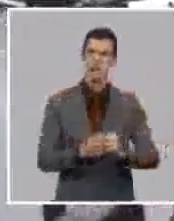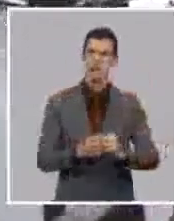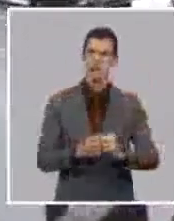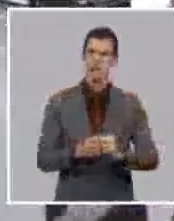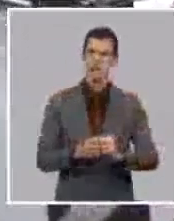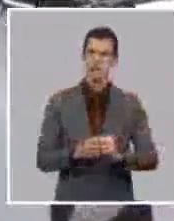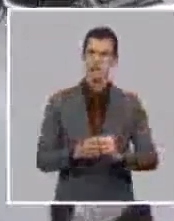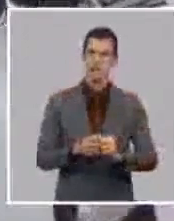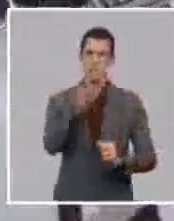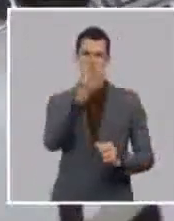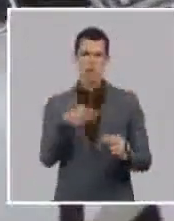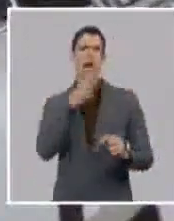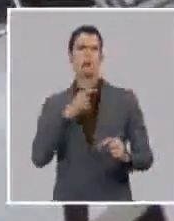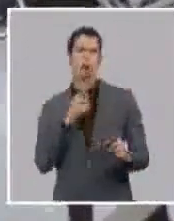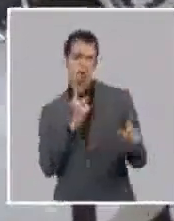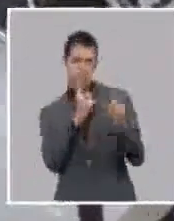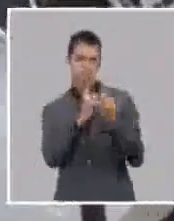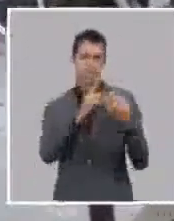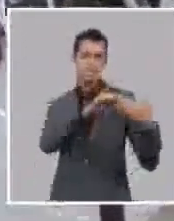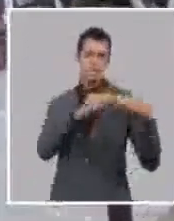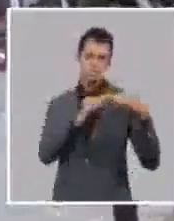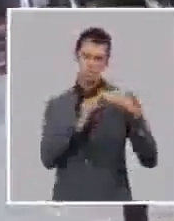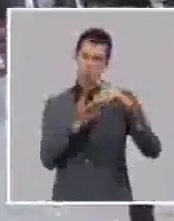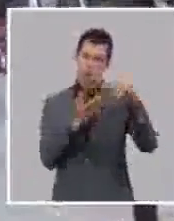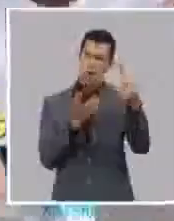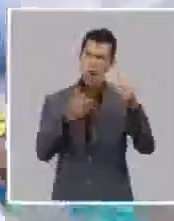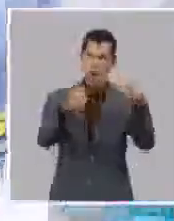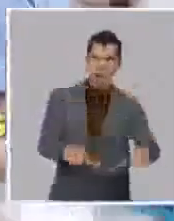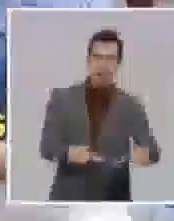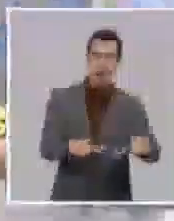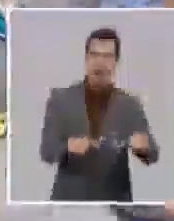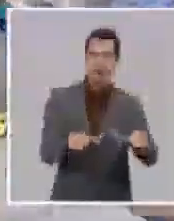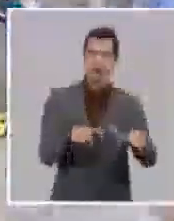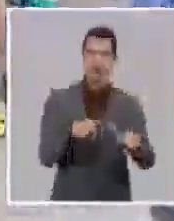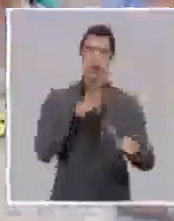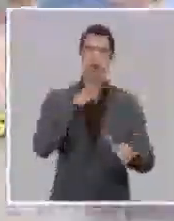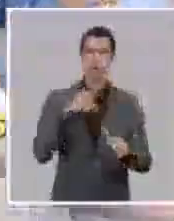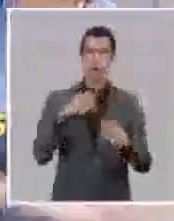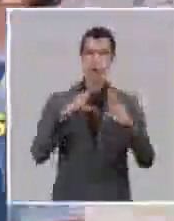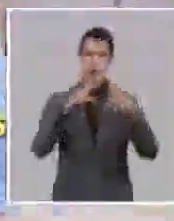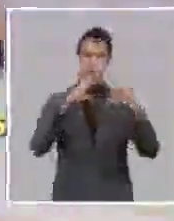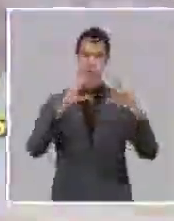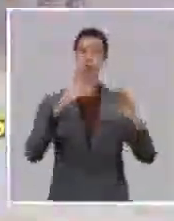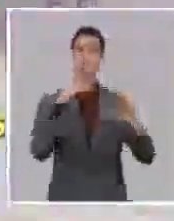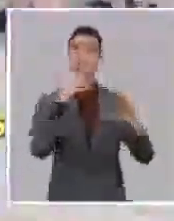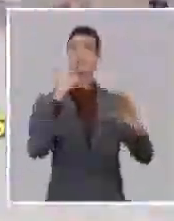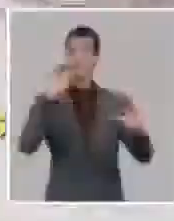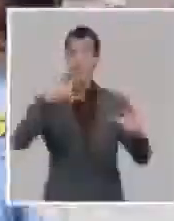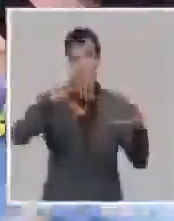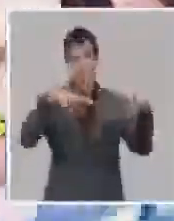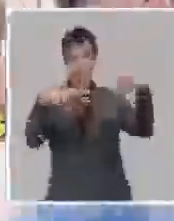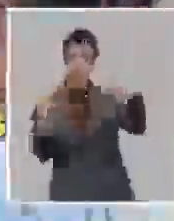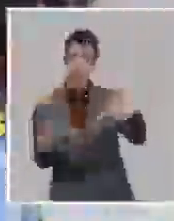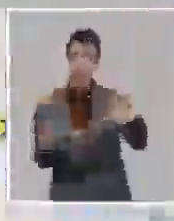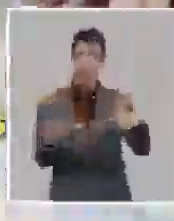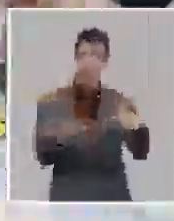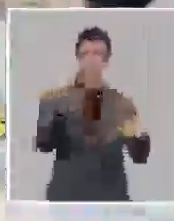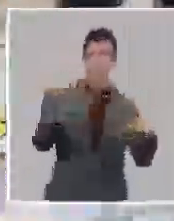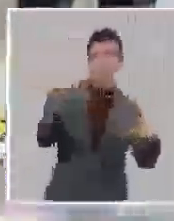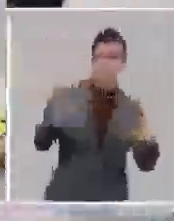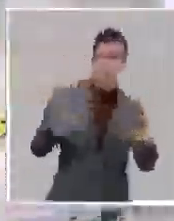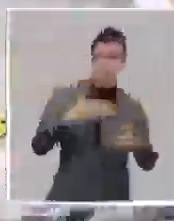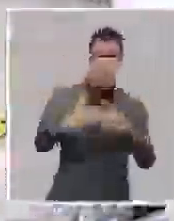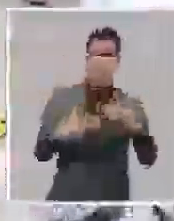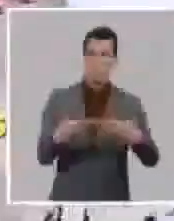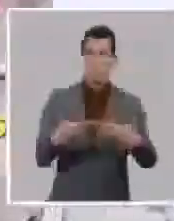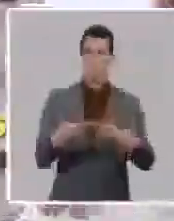piedras, un comportamiento salvaje, virando equipos, creyendo, y entonces también manipulado.